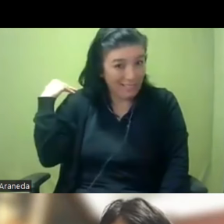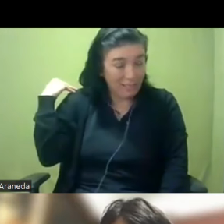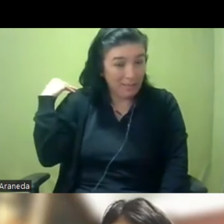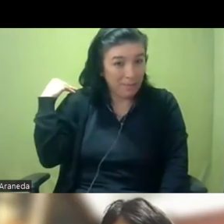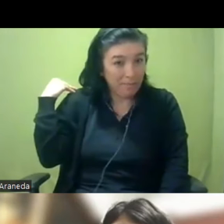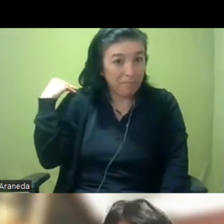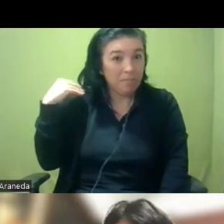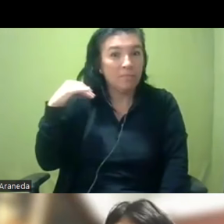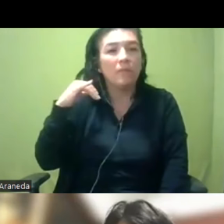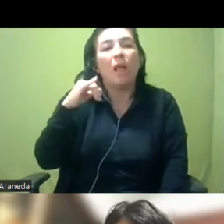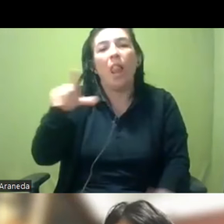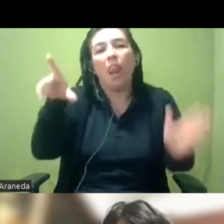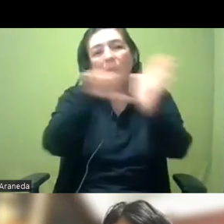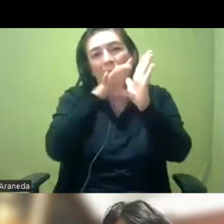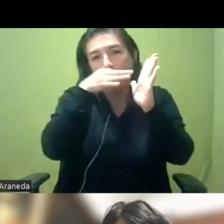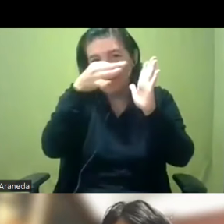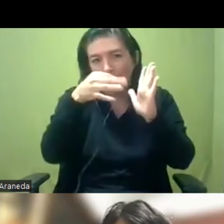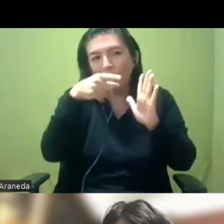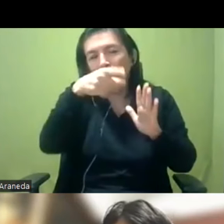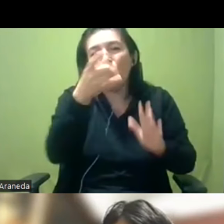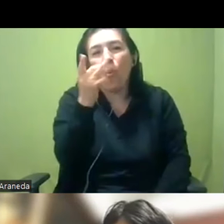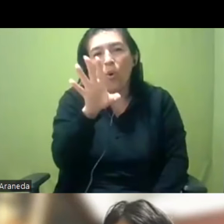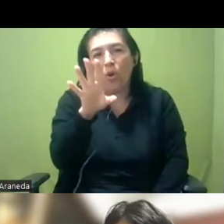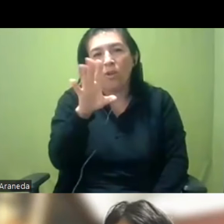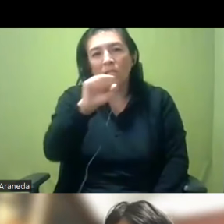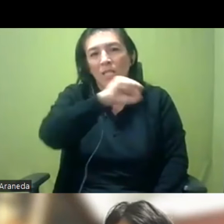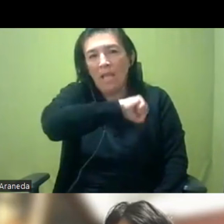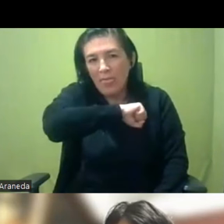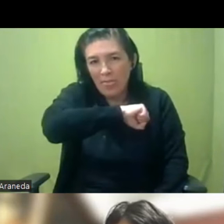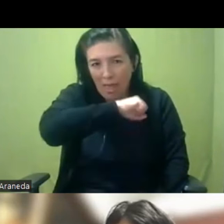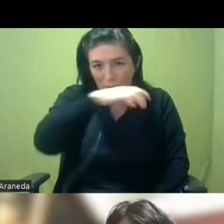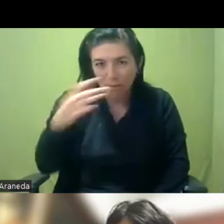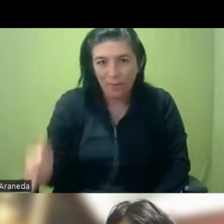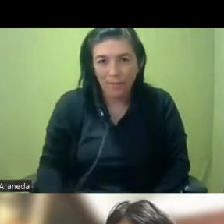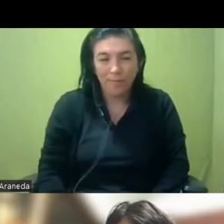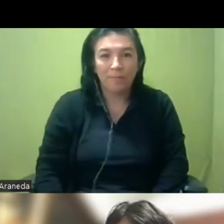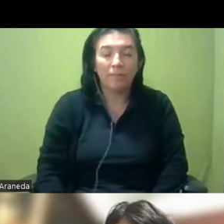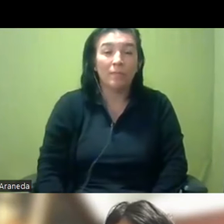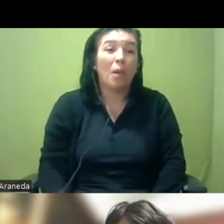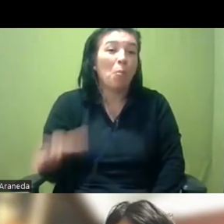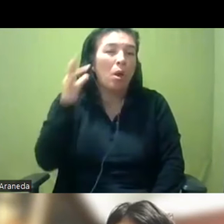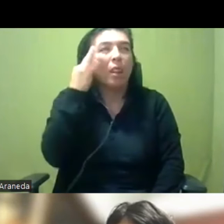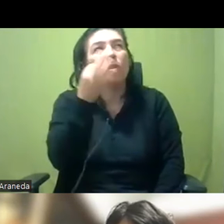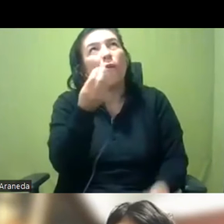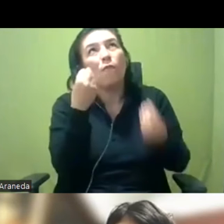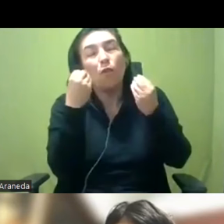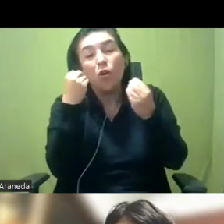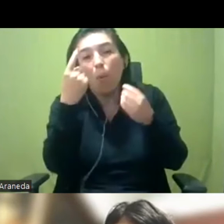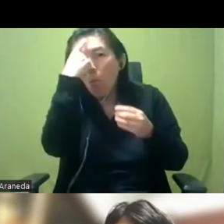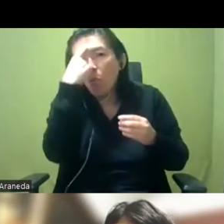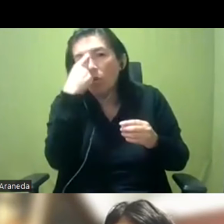Así estaba estipulado. bueno, qué bueno que hay otros museos que puedan tener estas